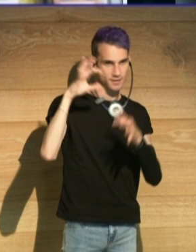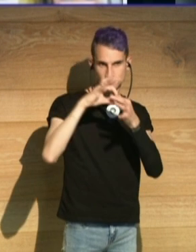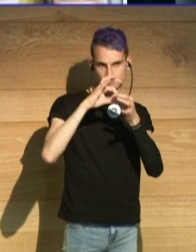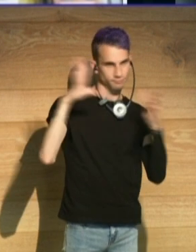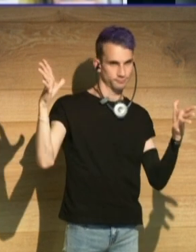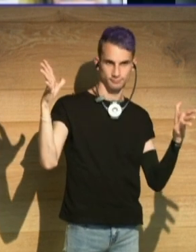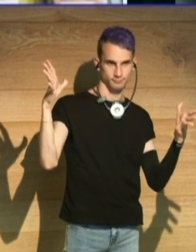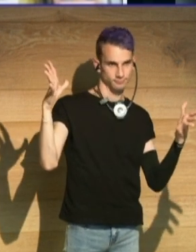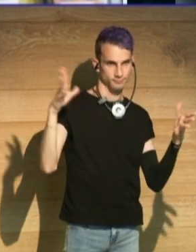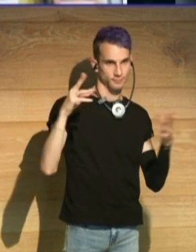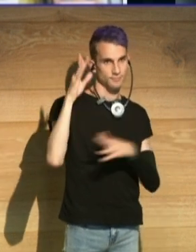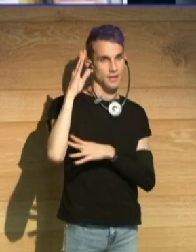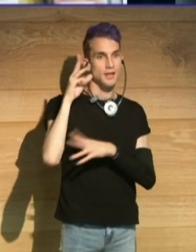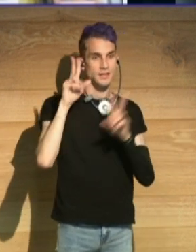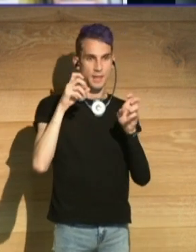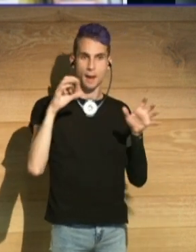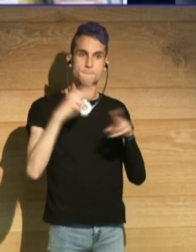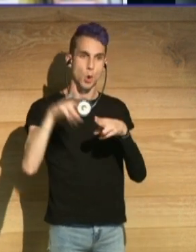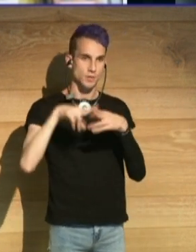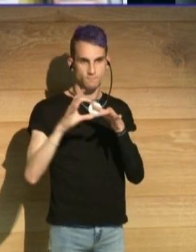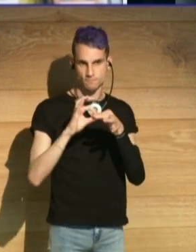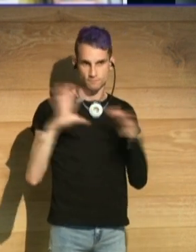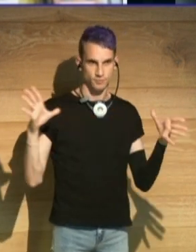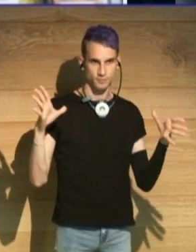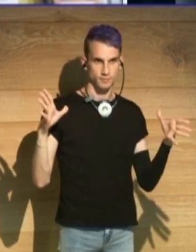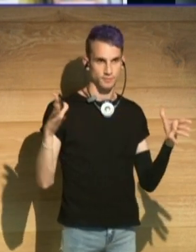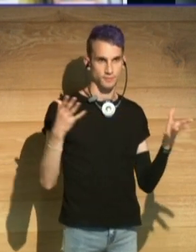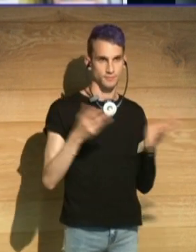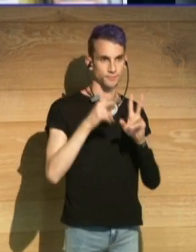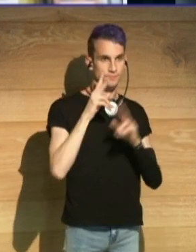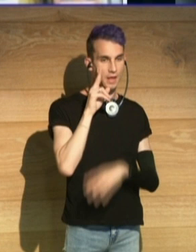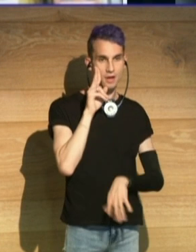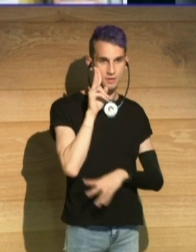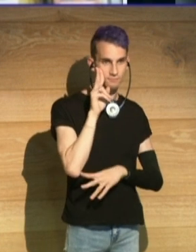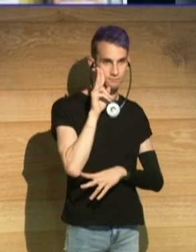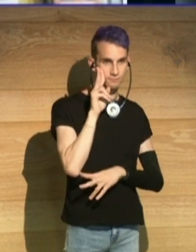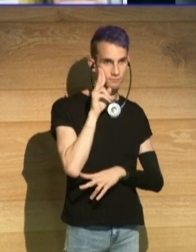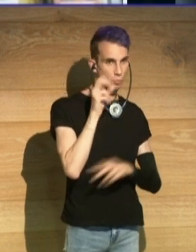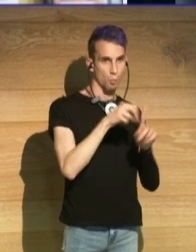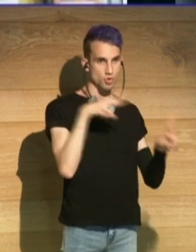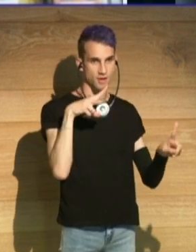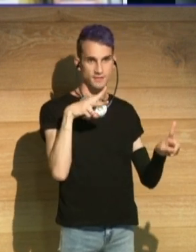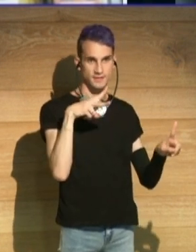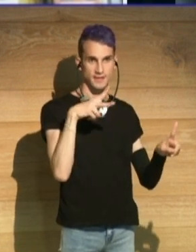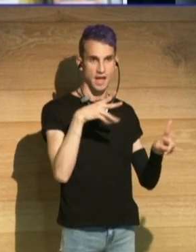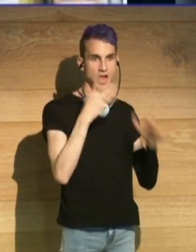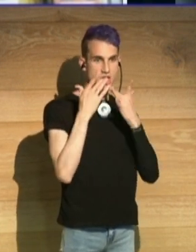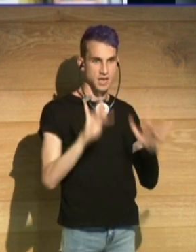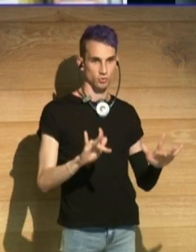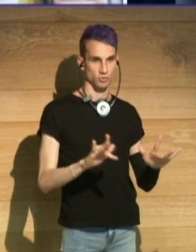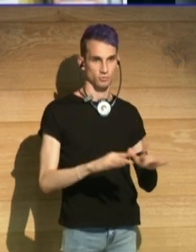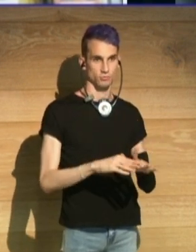posición política preconstituida. Tenemos que abrirnos con una mirada que no sea imparcial. Cuidado, yo